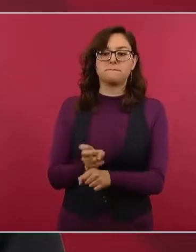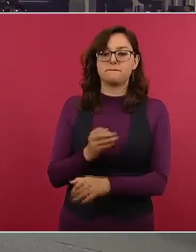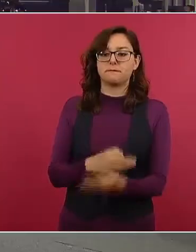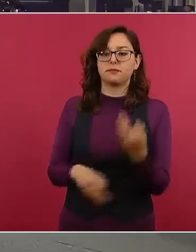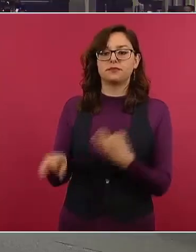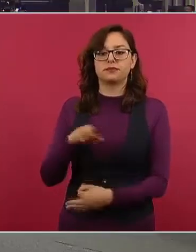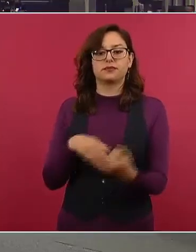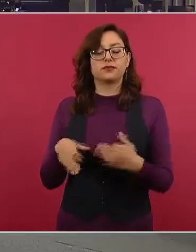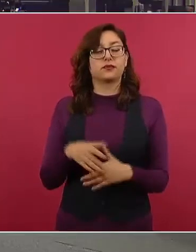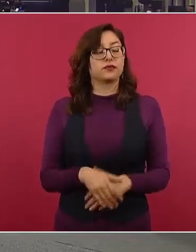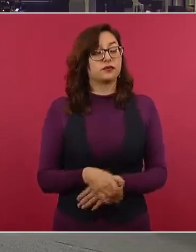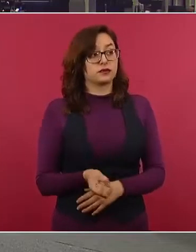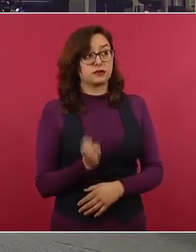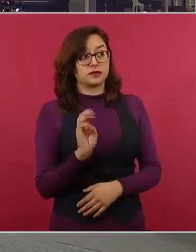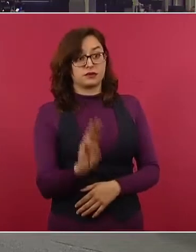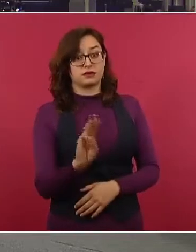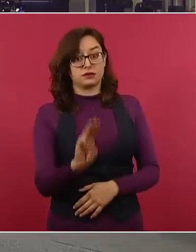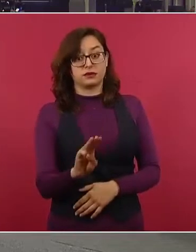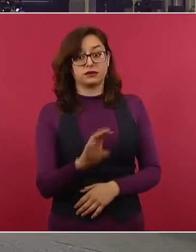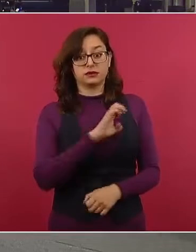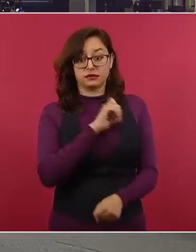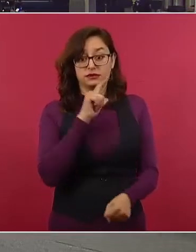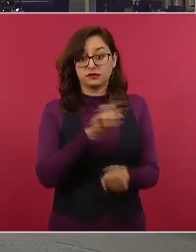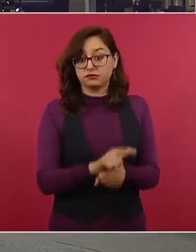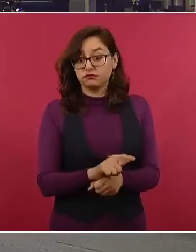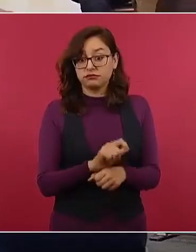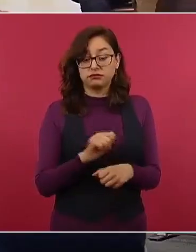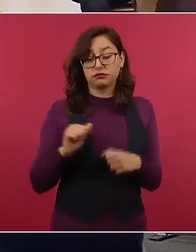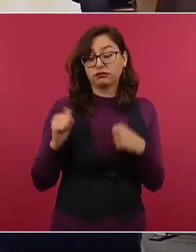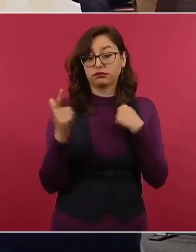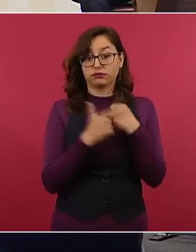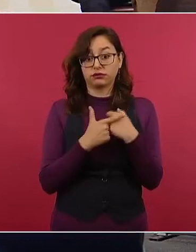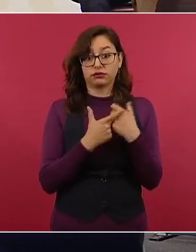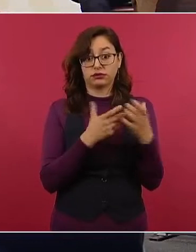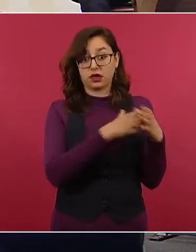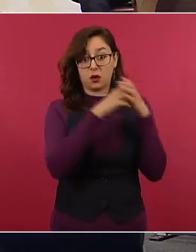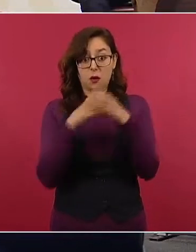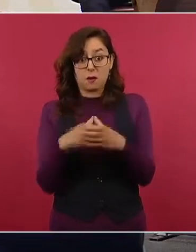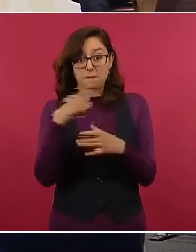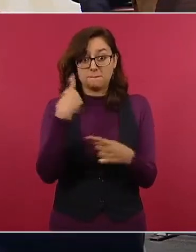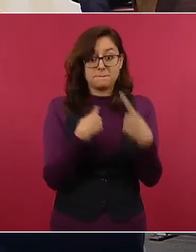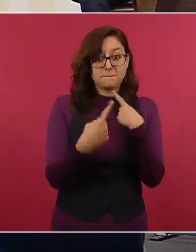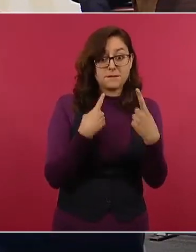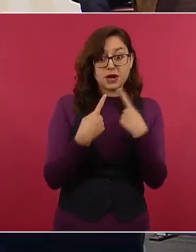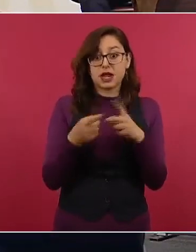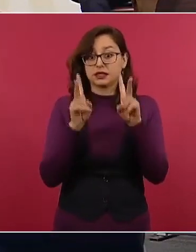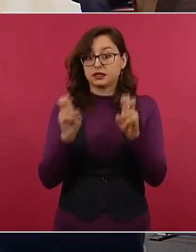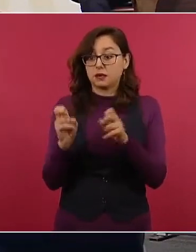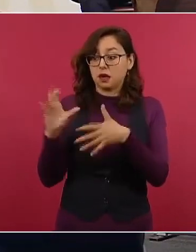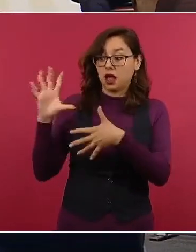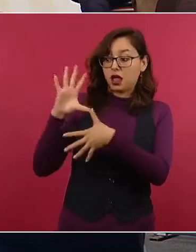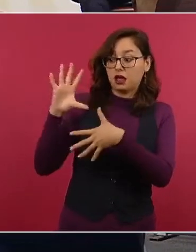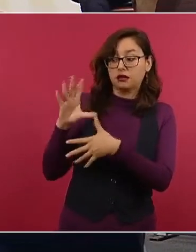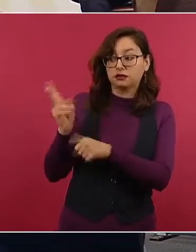próximo miércoles es especial? ¿Es a propósito de esta petición de México de invitar a todos? Sí. ¿O es una visita que hace a todos los países? ¿O